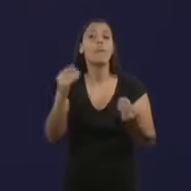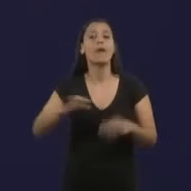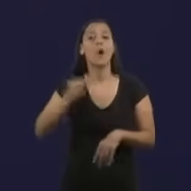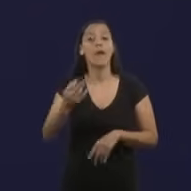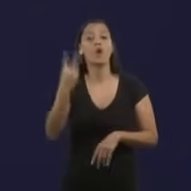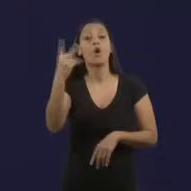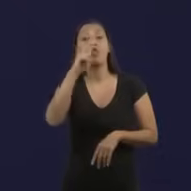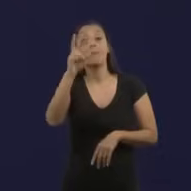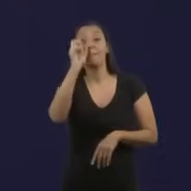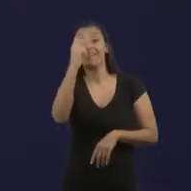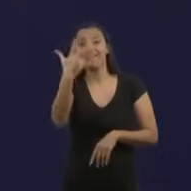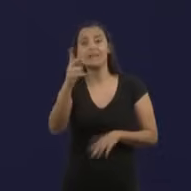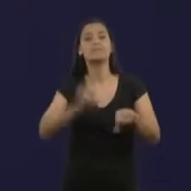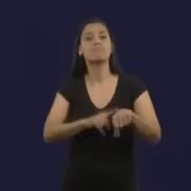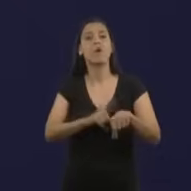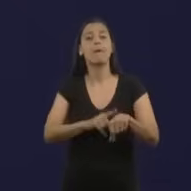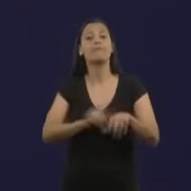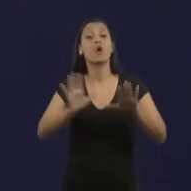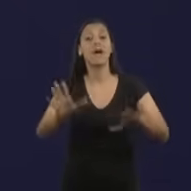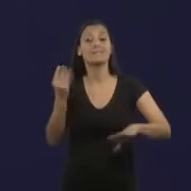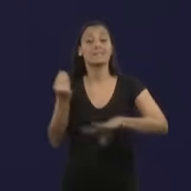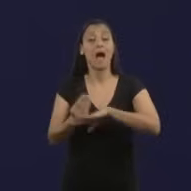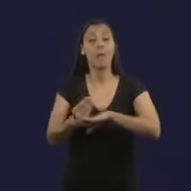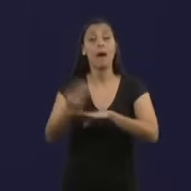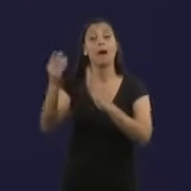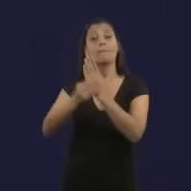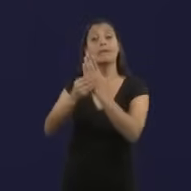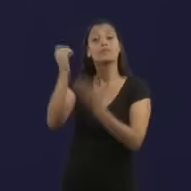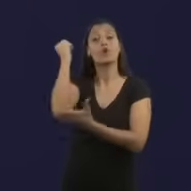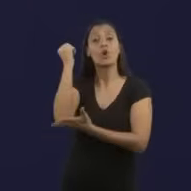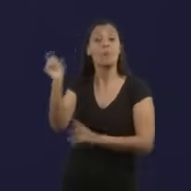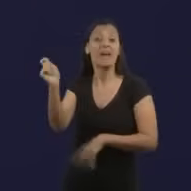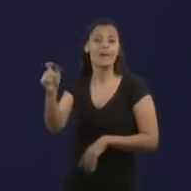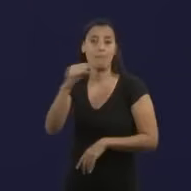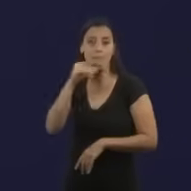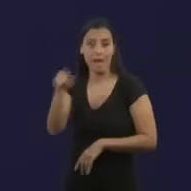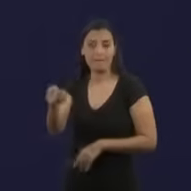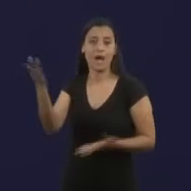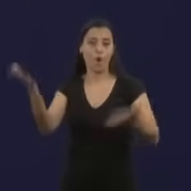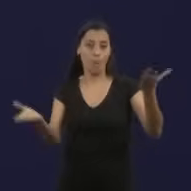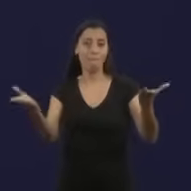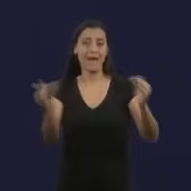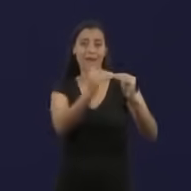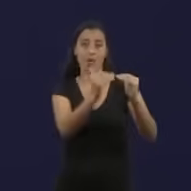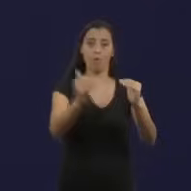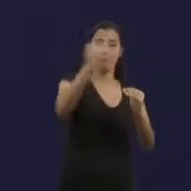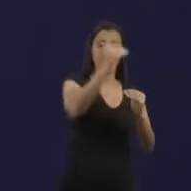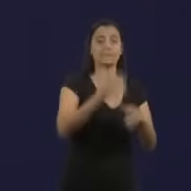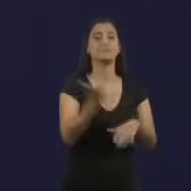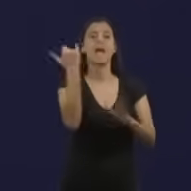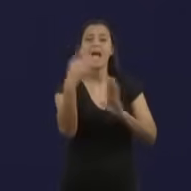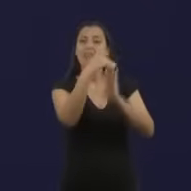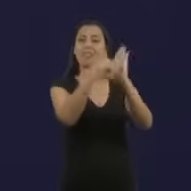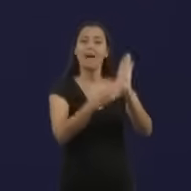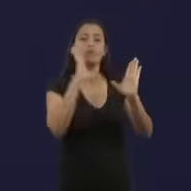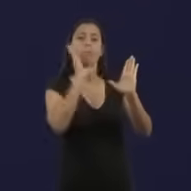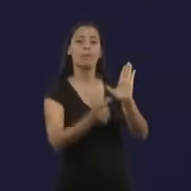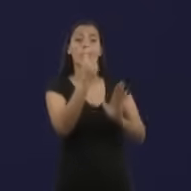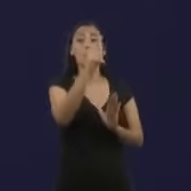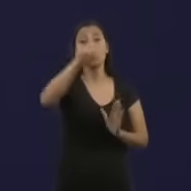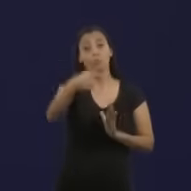2023 cuando Sergio maa era ministro de economía eh los datos de agregados reflejan que